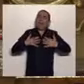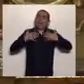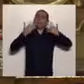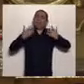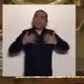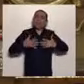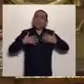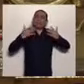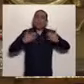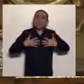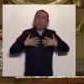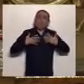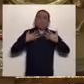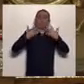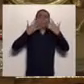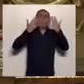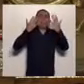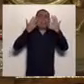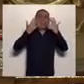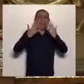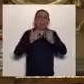Nicolás Retes.